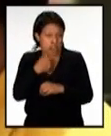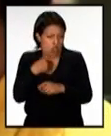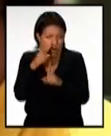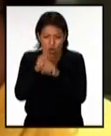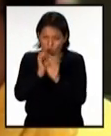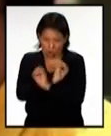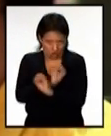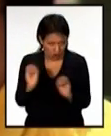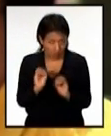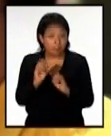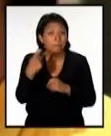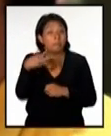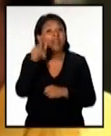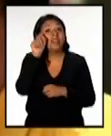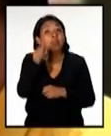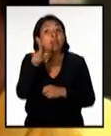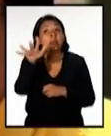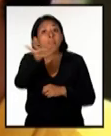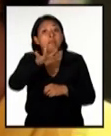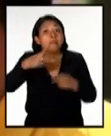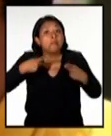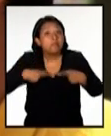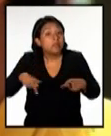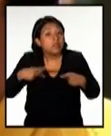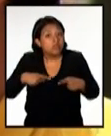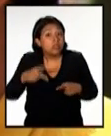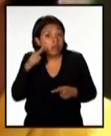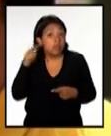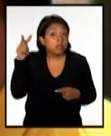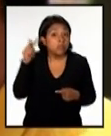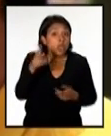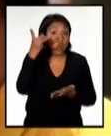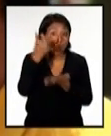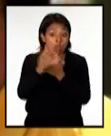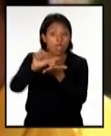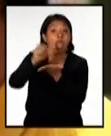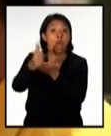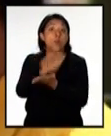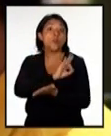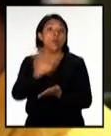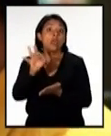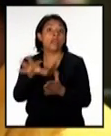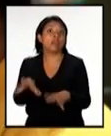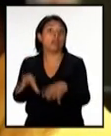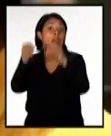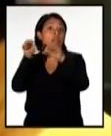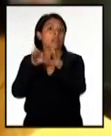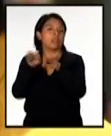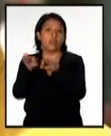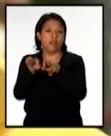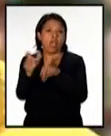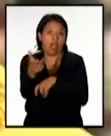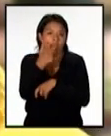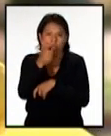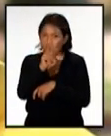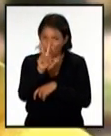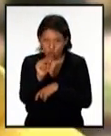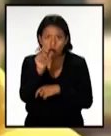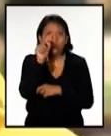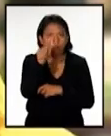pero que también la sociedad vea que no nomás somos exclusivamente para hacer reír a la gente, sino